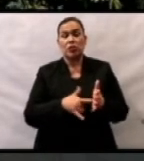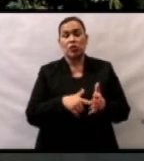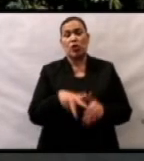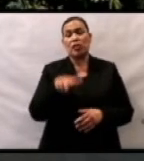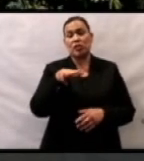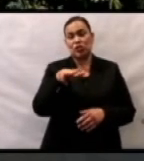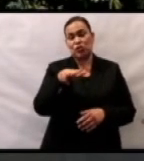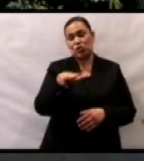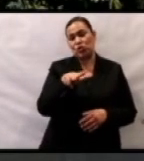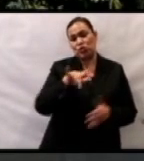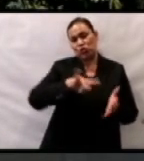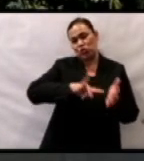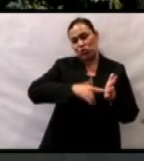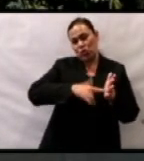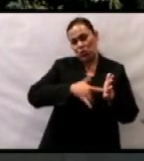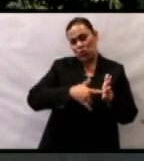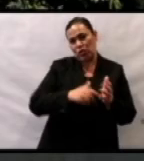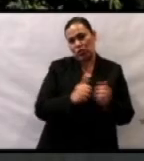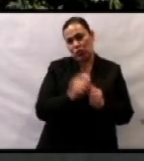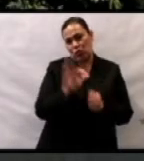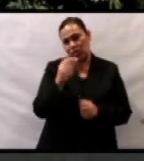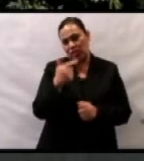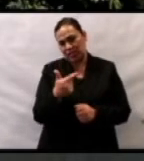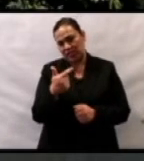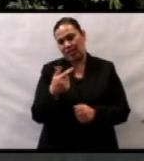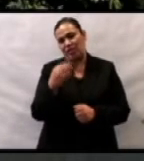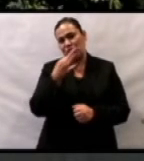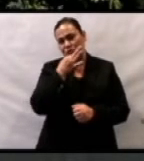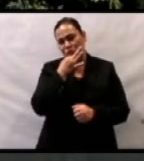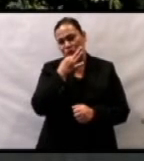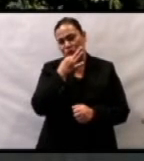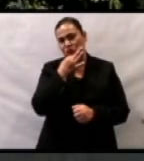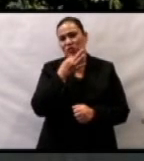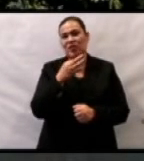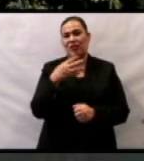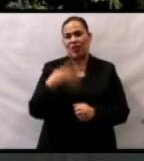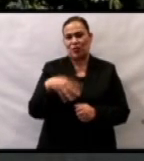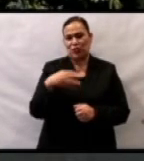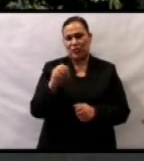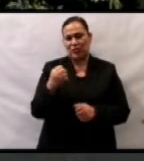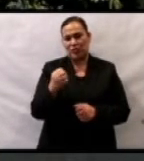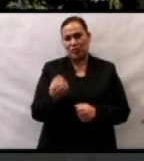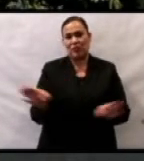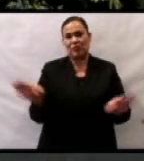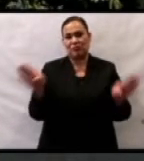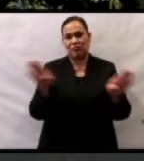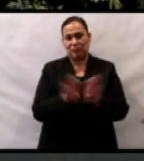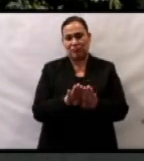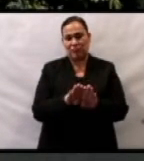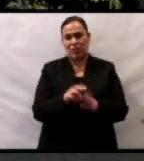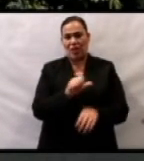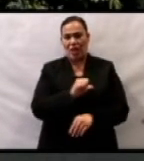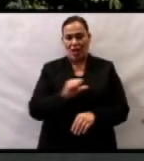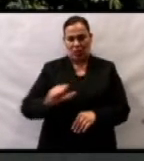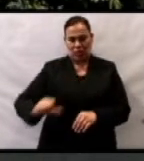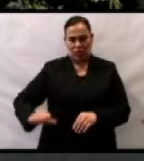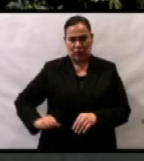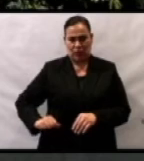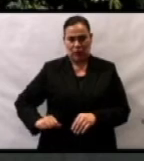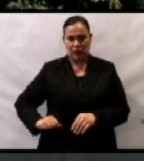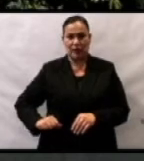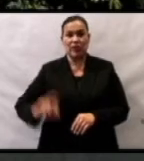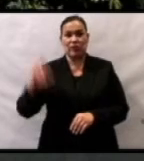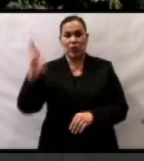10:47 minutos del día 14 de septiembre del 2021, se da por clausurada la sesión solemne de Ayuntamiento. Le reitero